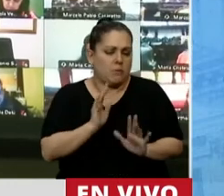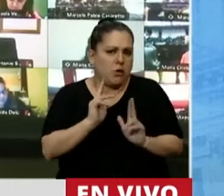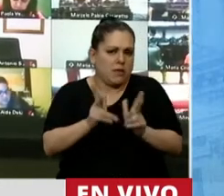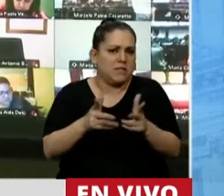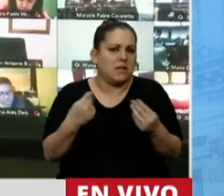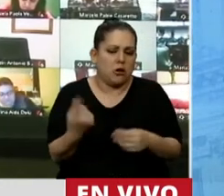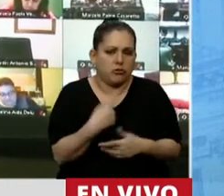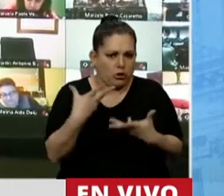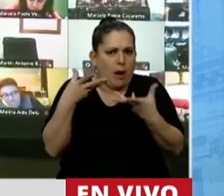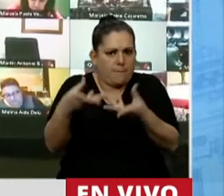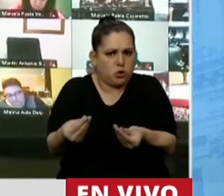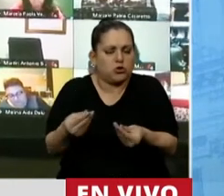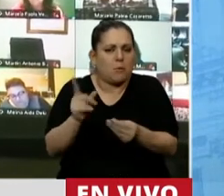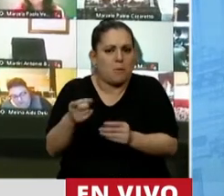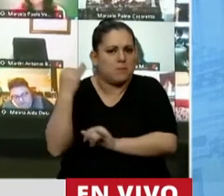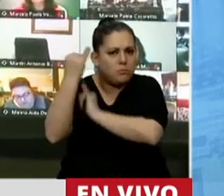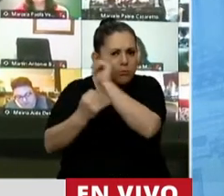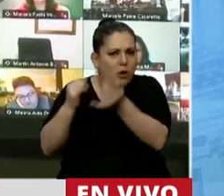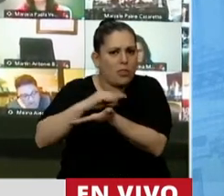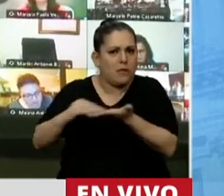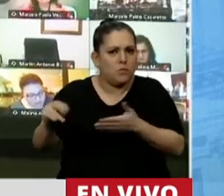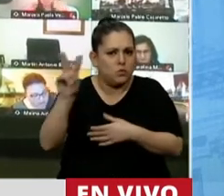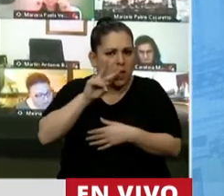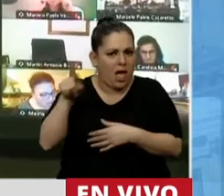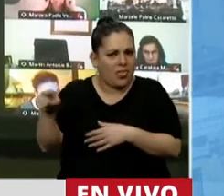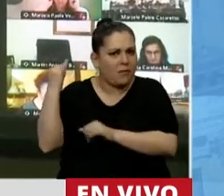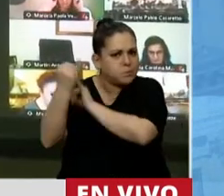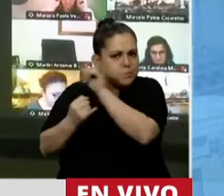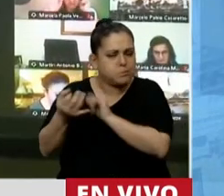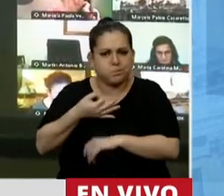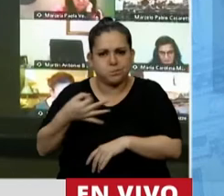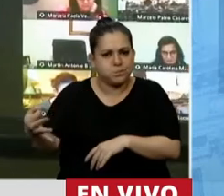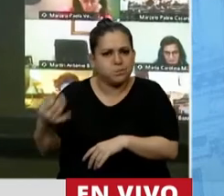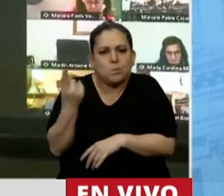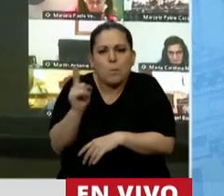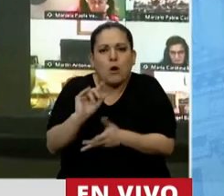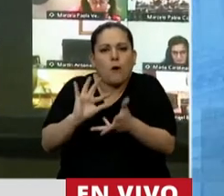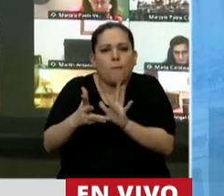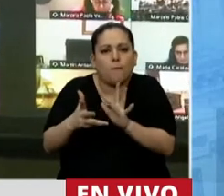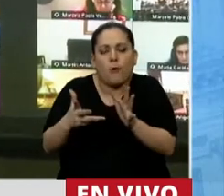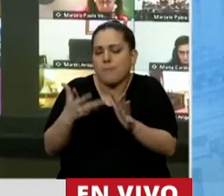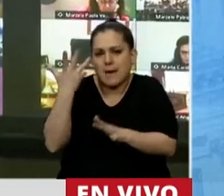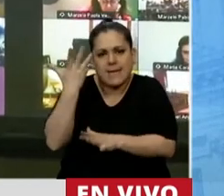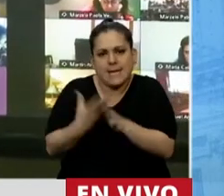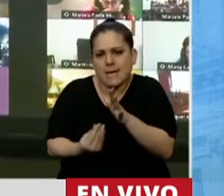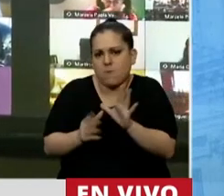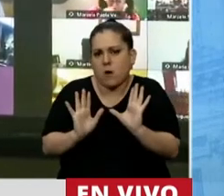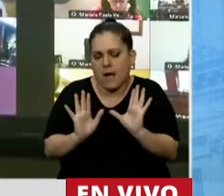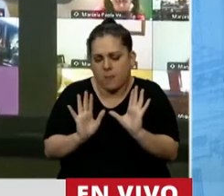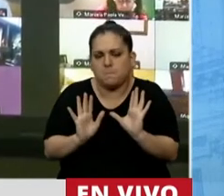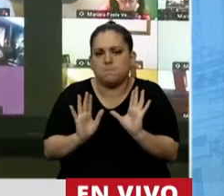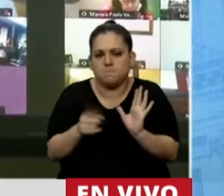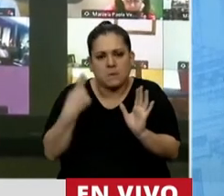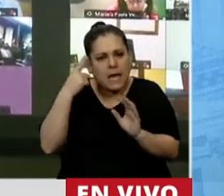que recién se ponía de manifiesto, pero creemos que equivocan la herramienta. Creemos que